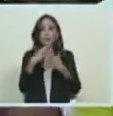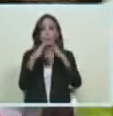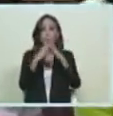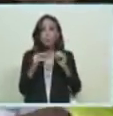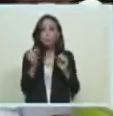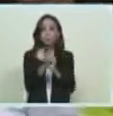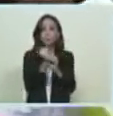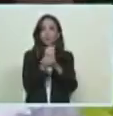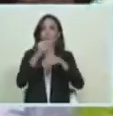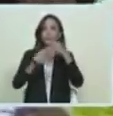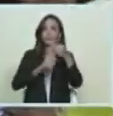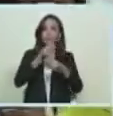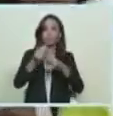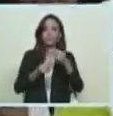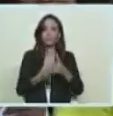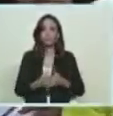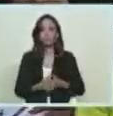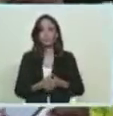gestión.